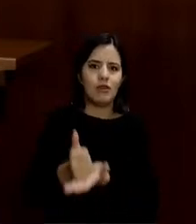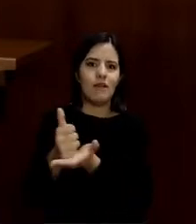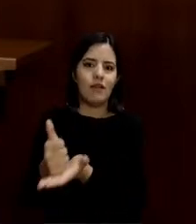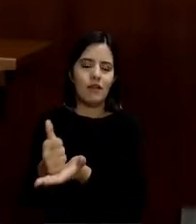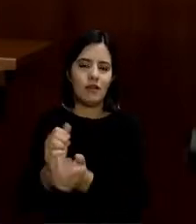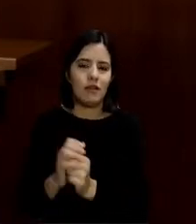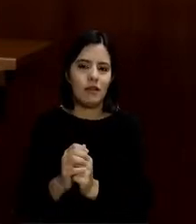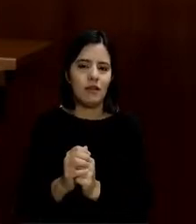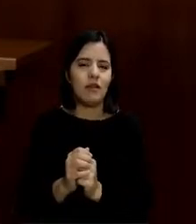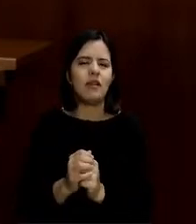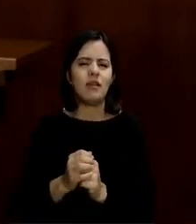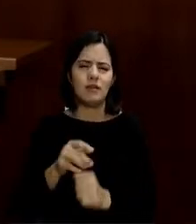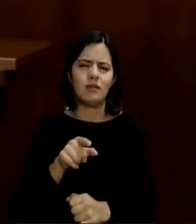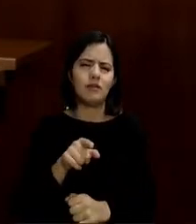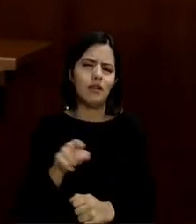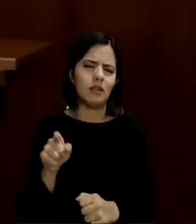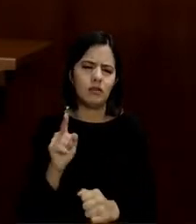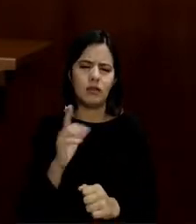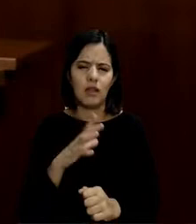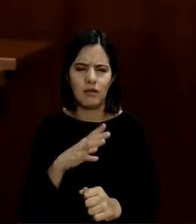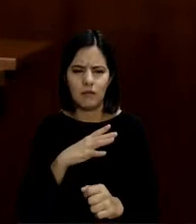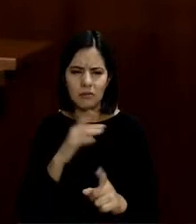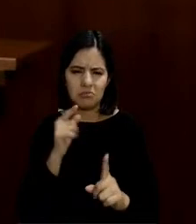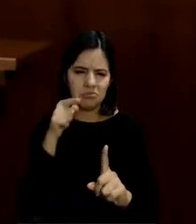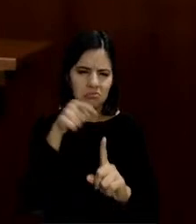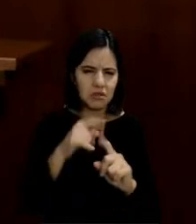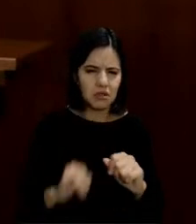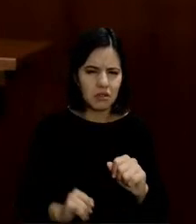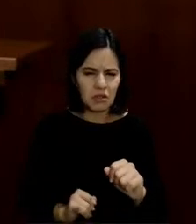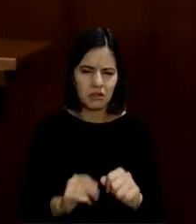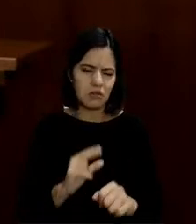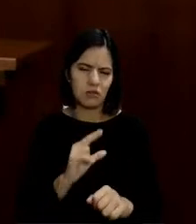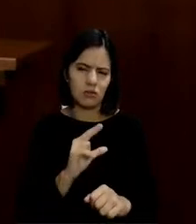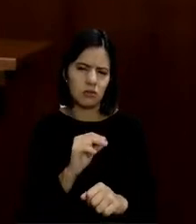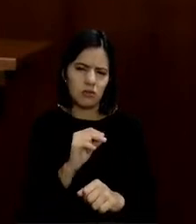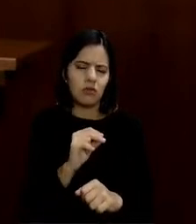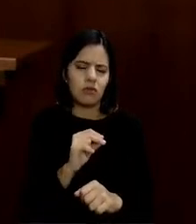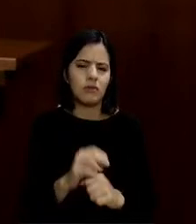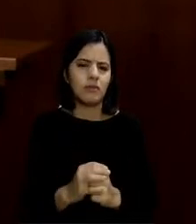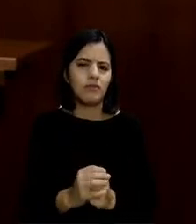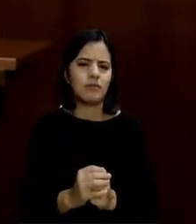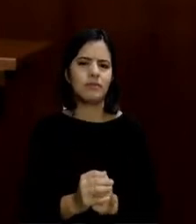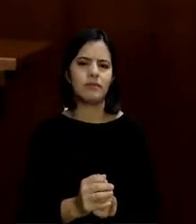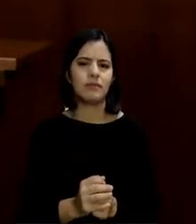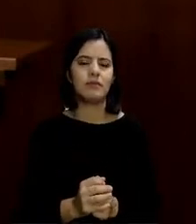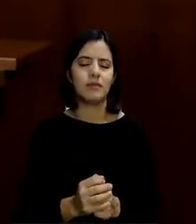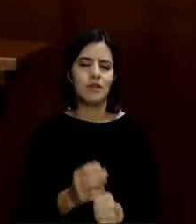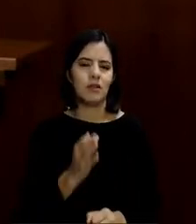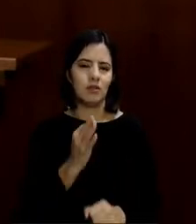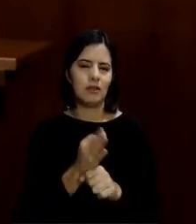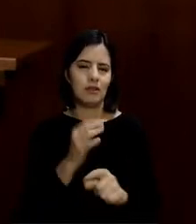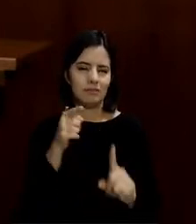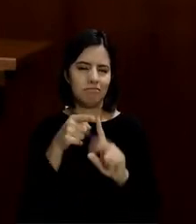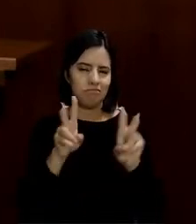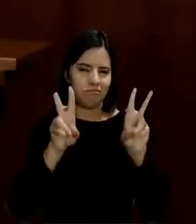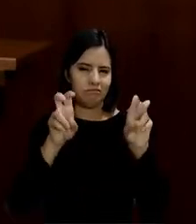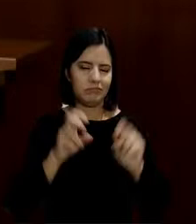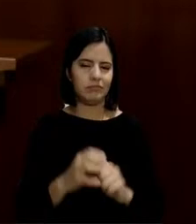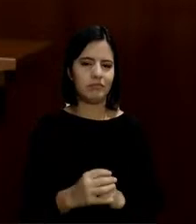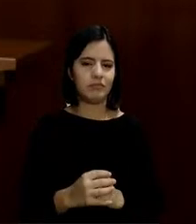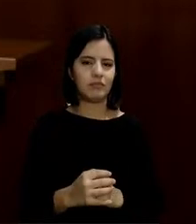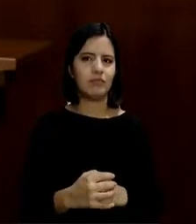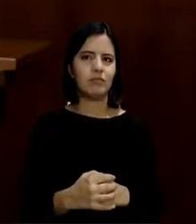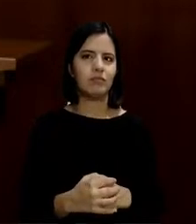existir motivación alguna expuesta en dicha iniciativa para este tema en específico, lo cual